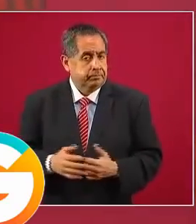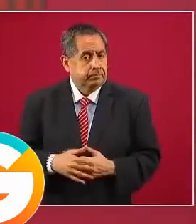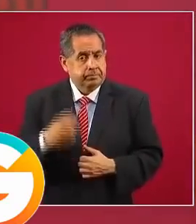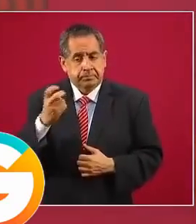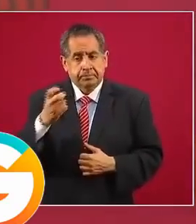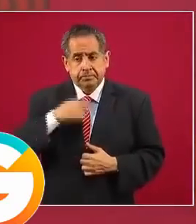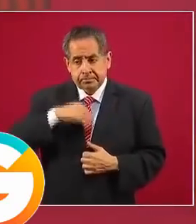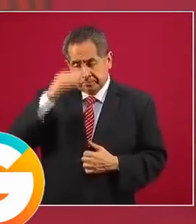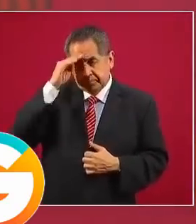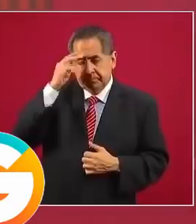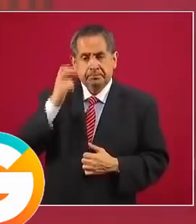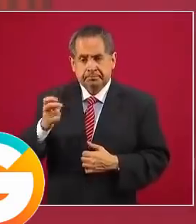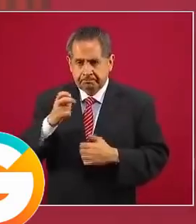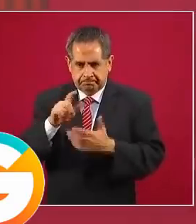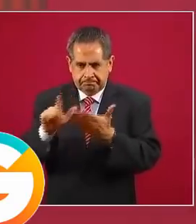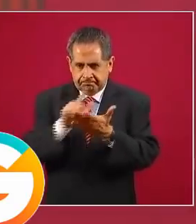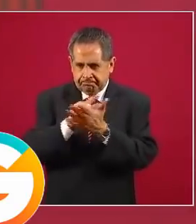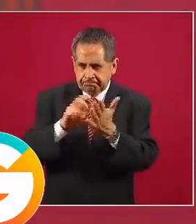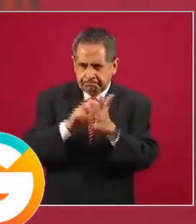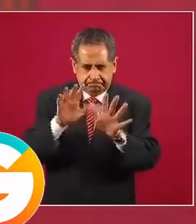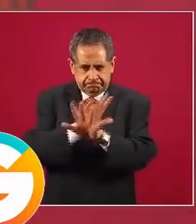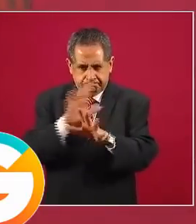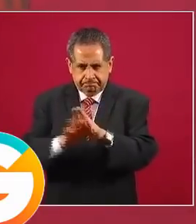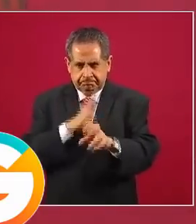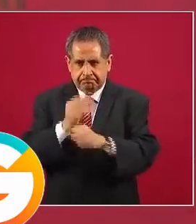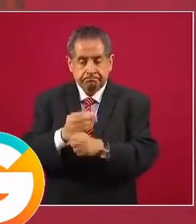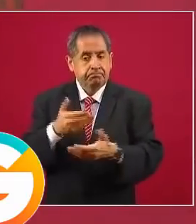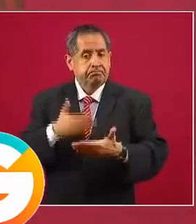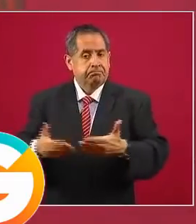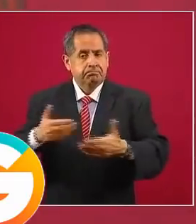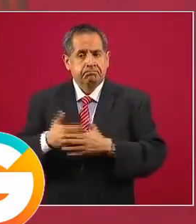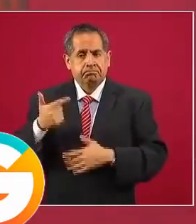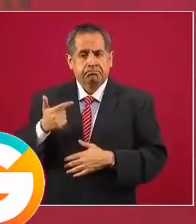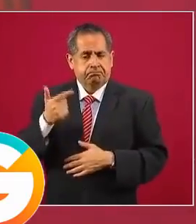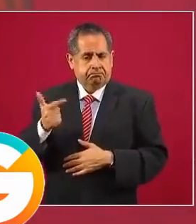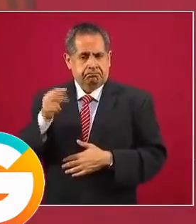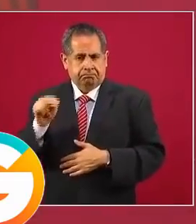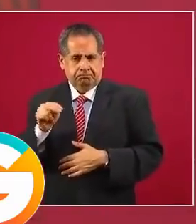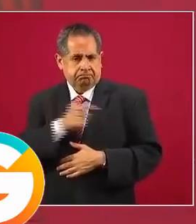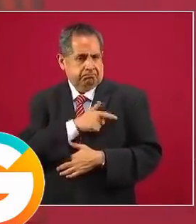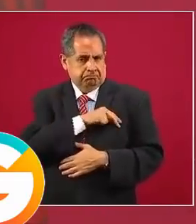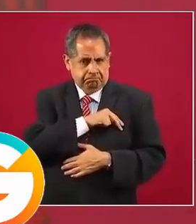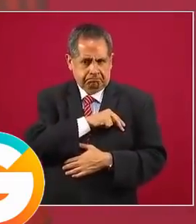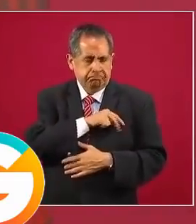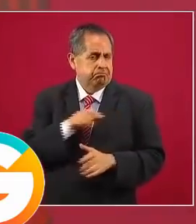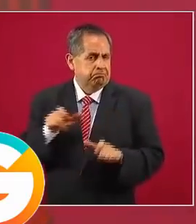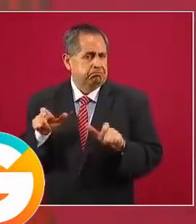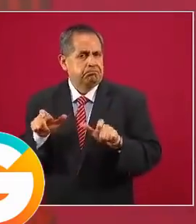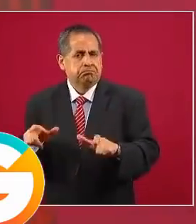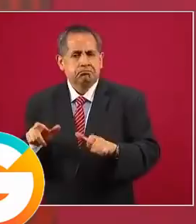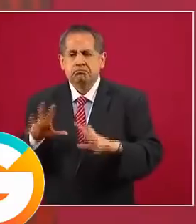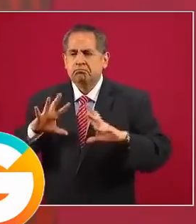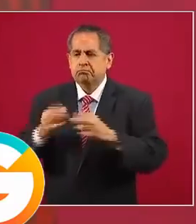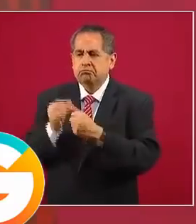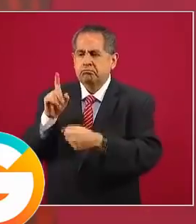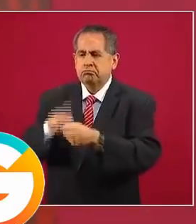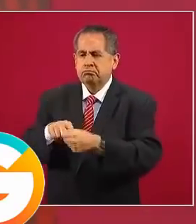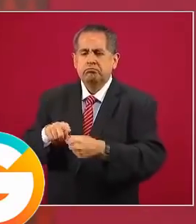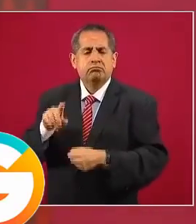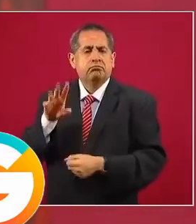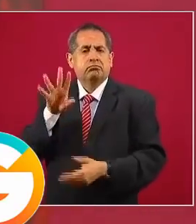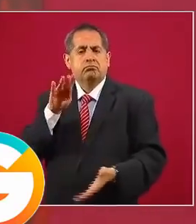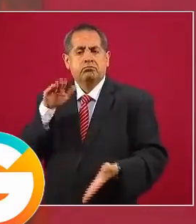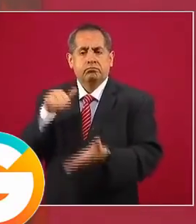cabo esta reforma. Ahora la Guardia Nacional, como aquí se ha dicho, tiene más de 90 mil